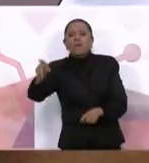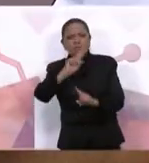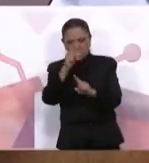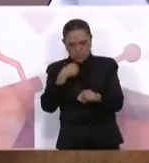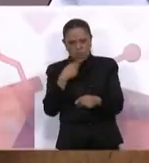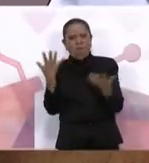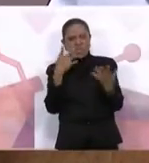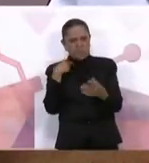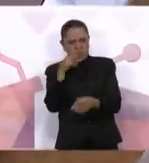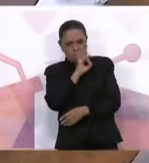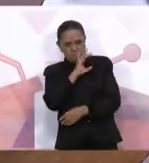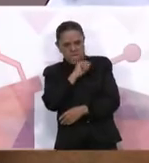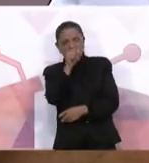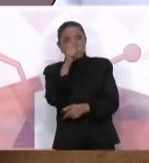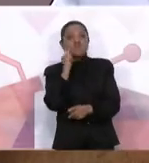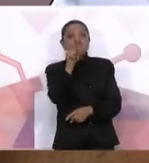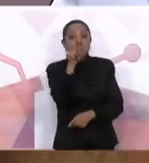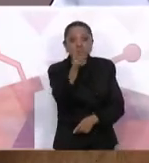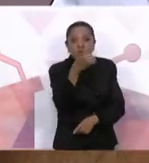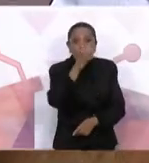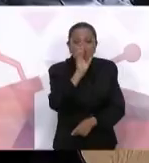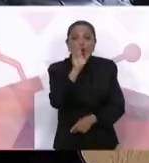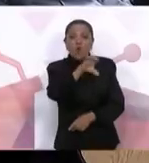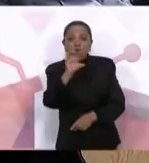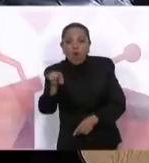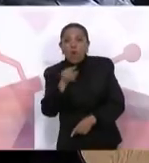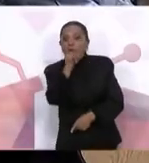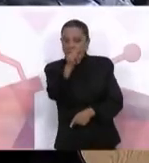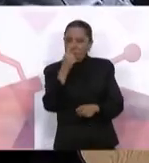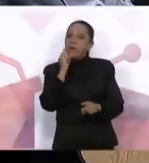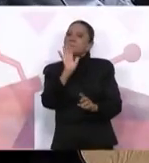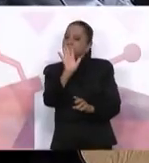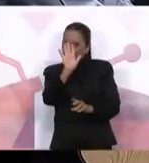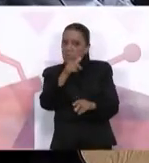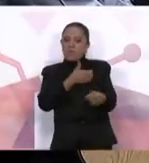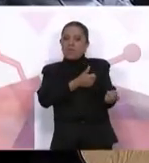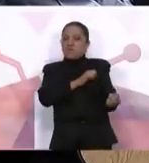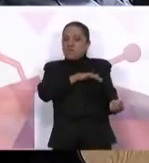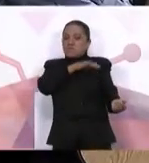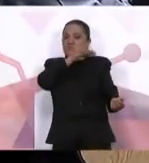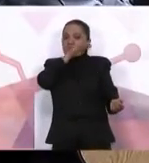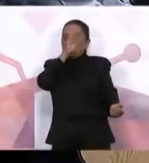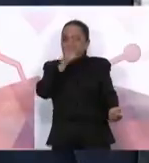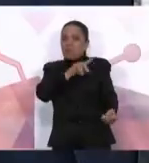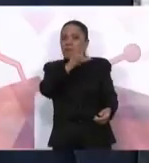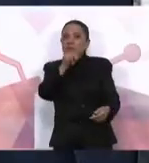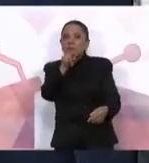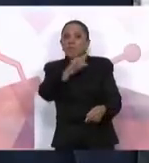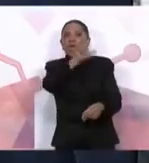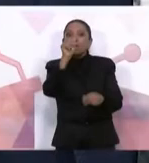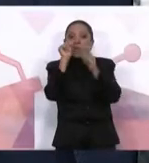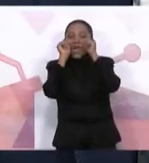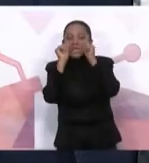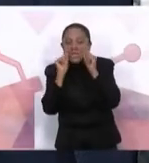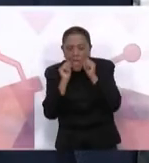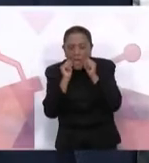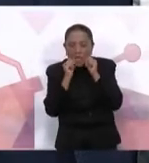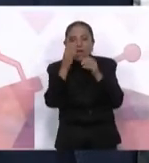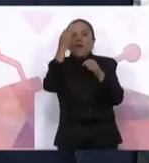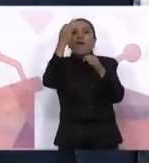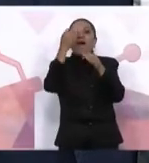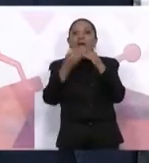tome cocacola va a empezar con hipertensión va a continuar con ceguera y va a terminar con riñón con los riñones